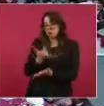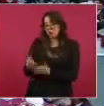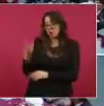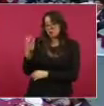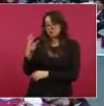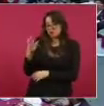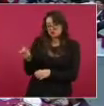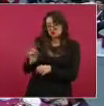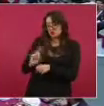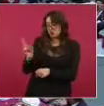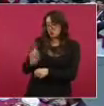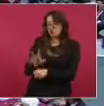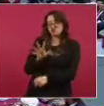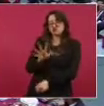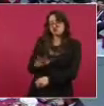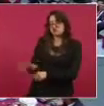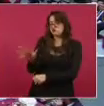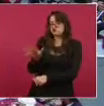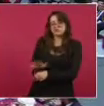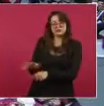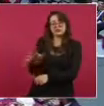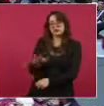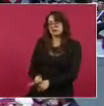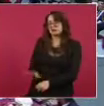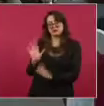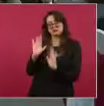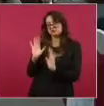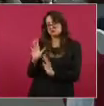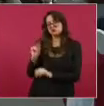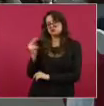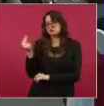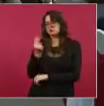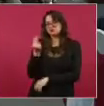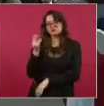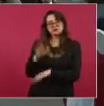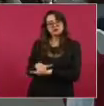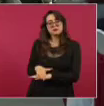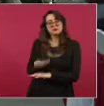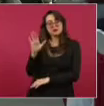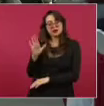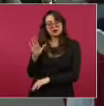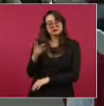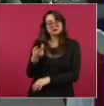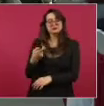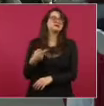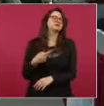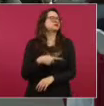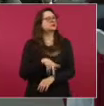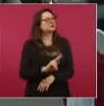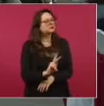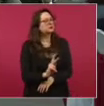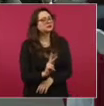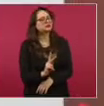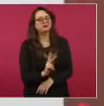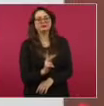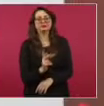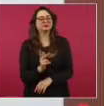la República. Sin embargo, existe otra versión